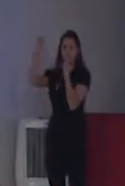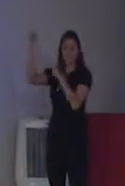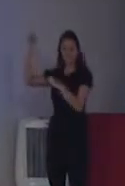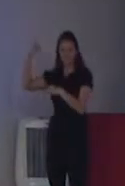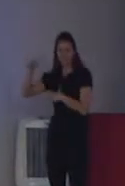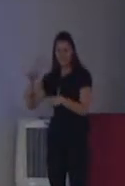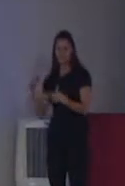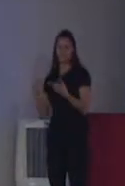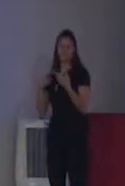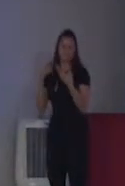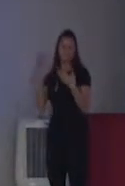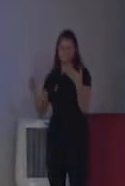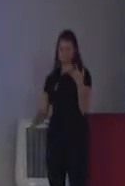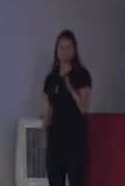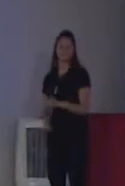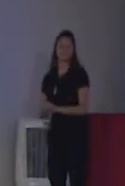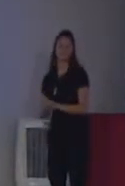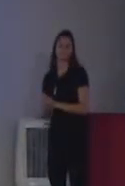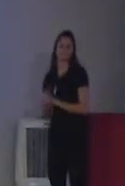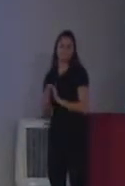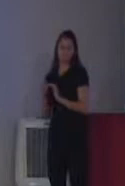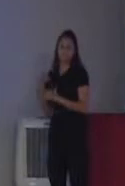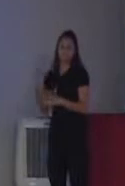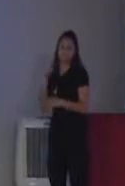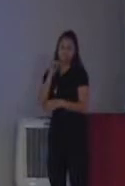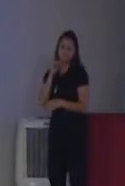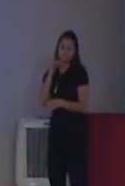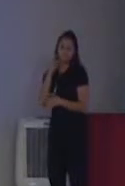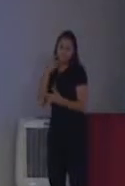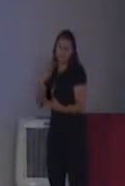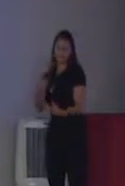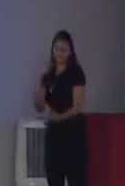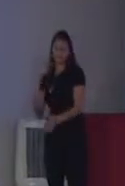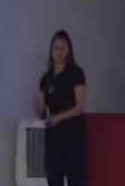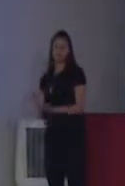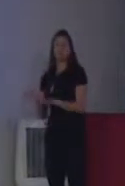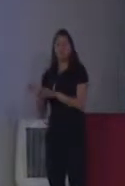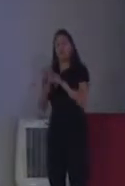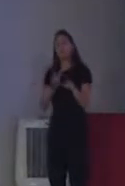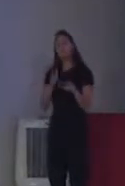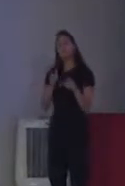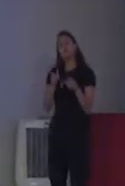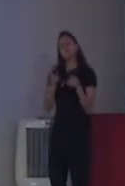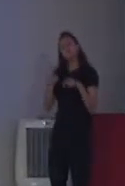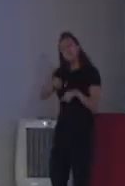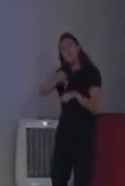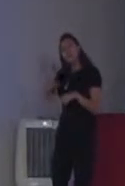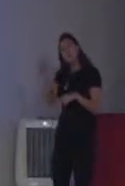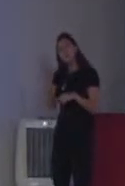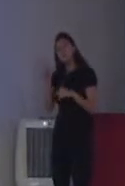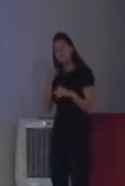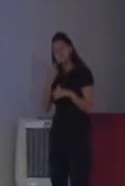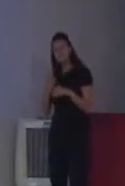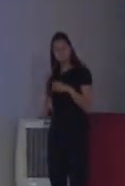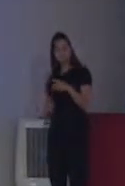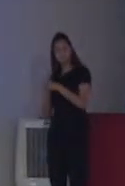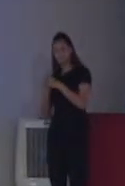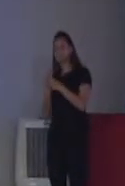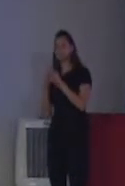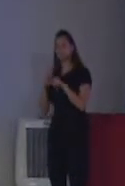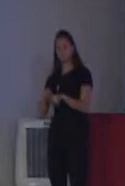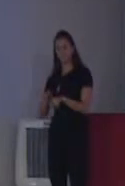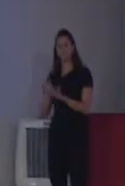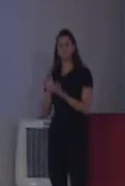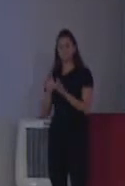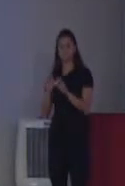francesa, etcétera, etcétera. Eso se va a agudizar después. Pero también había otro fenómeno, o apareció otro fenómeno